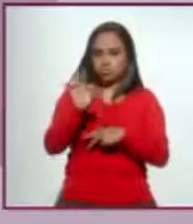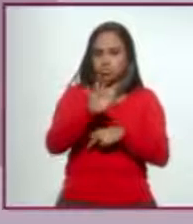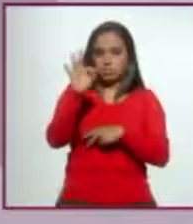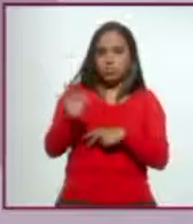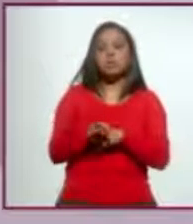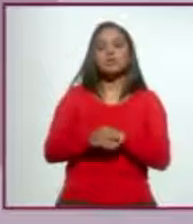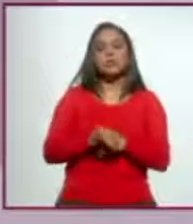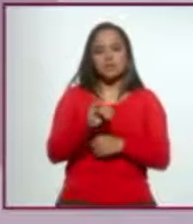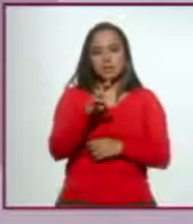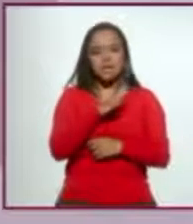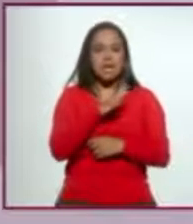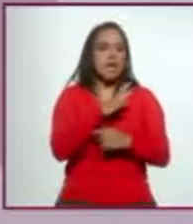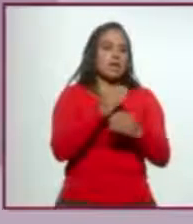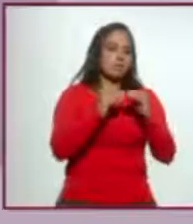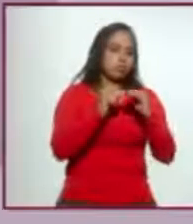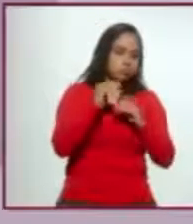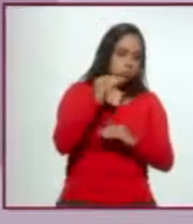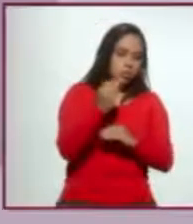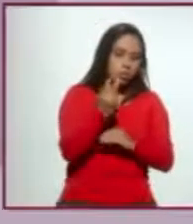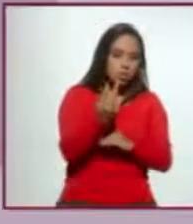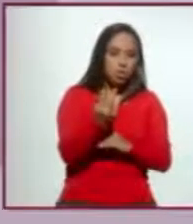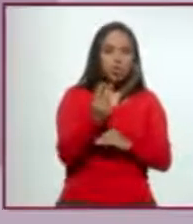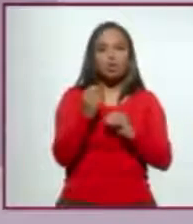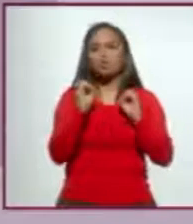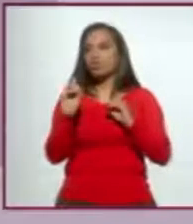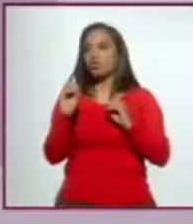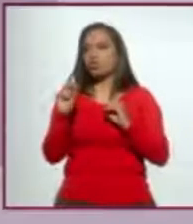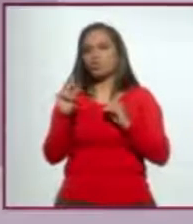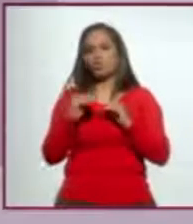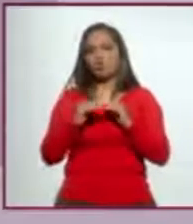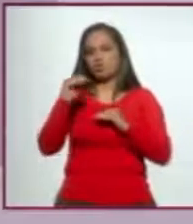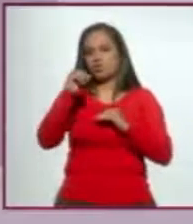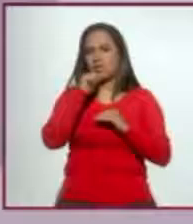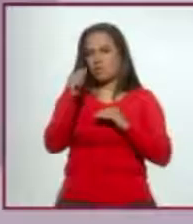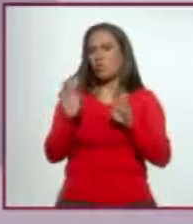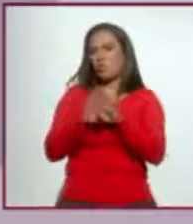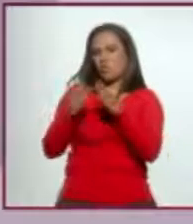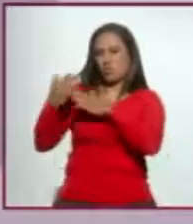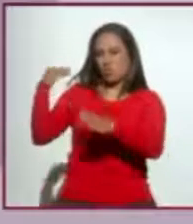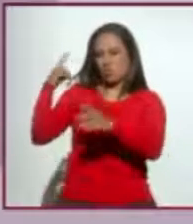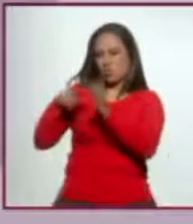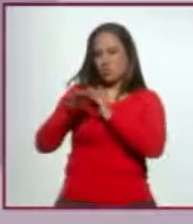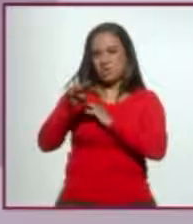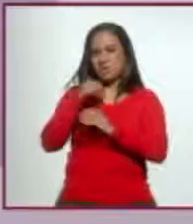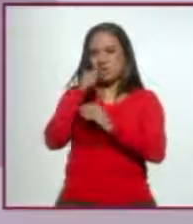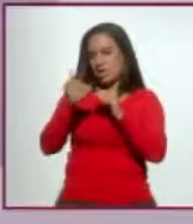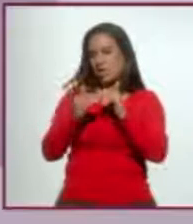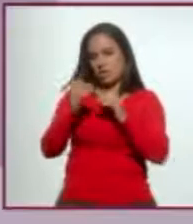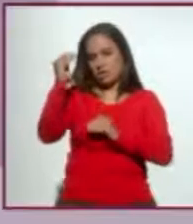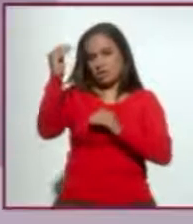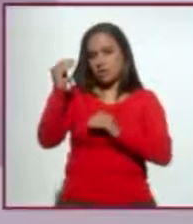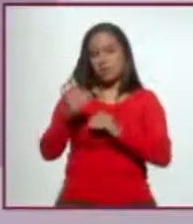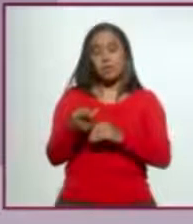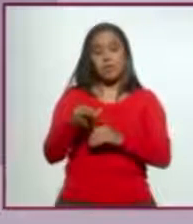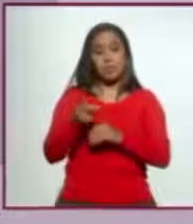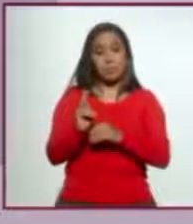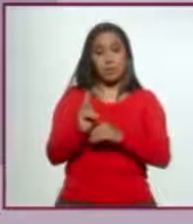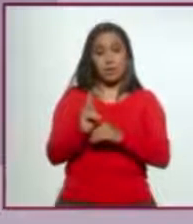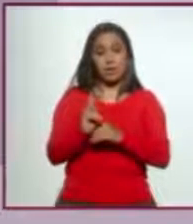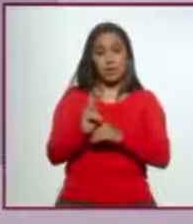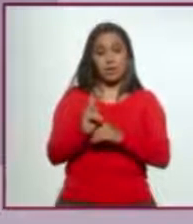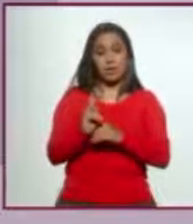Si crecemos a 2, si crecemos o no crecemos, como pasó este año, no es algo que esté necesariamente en